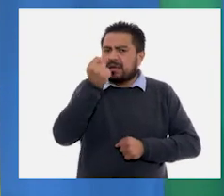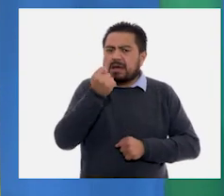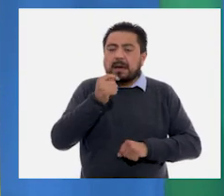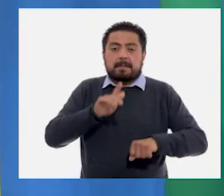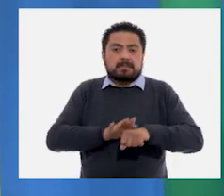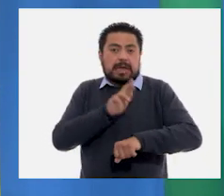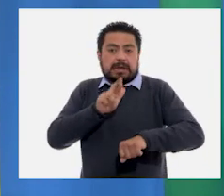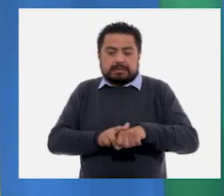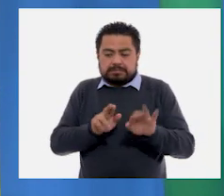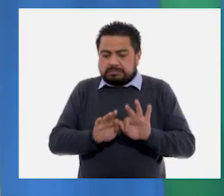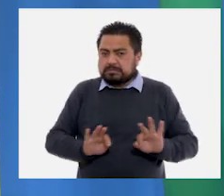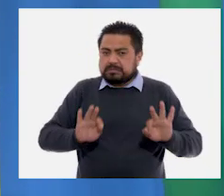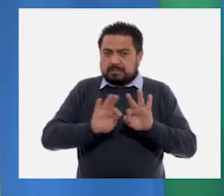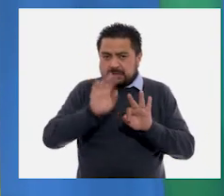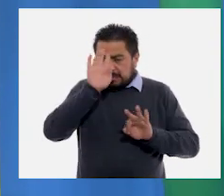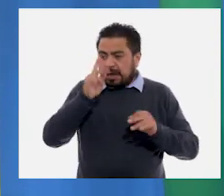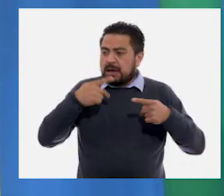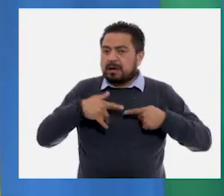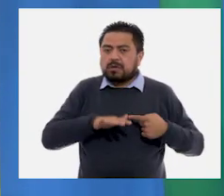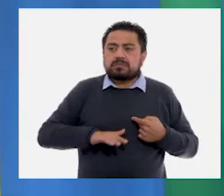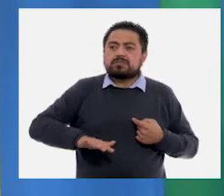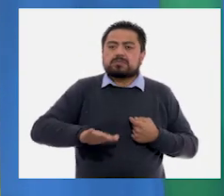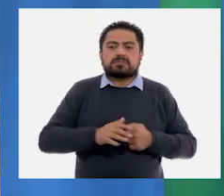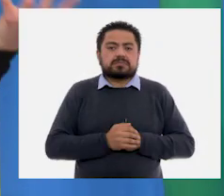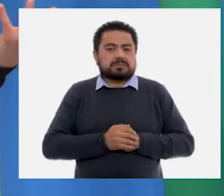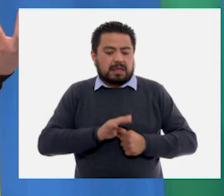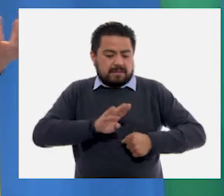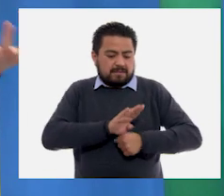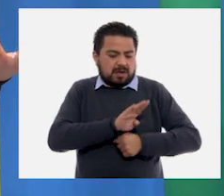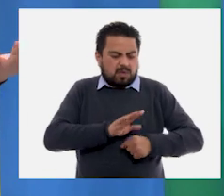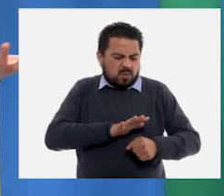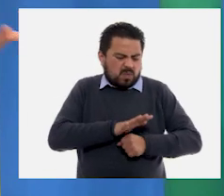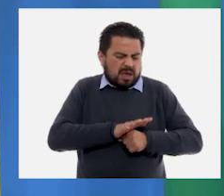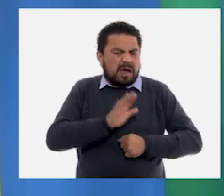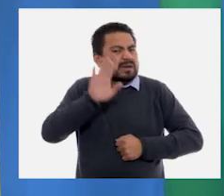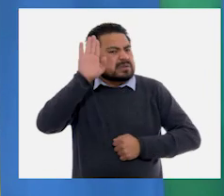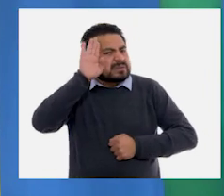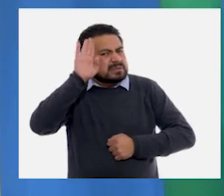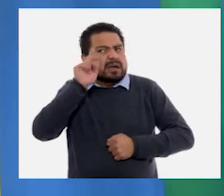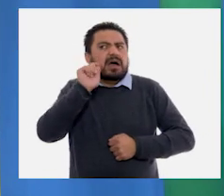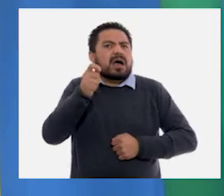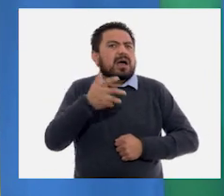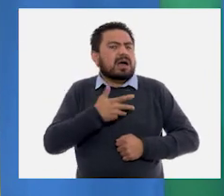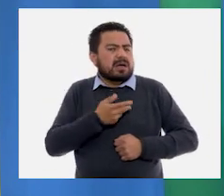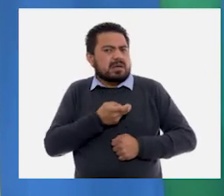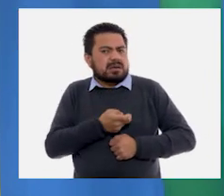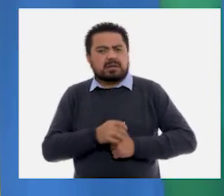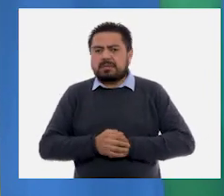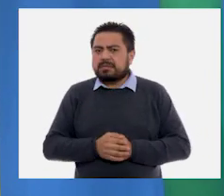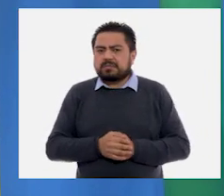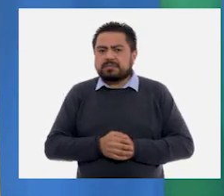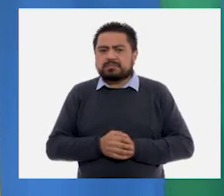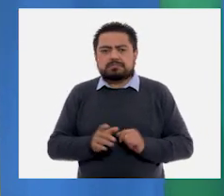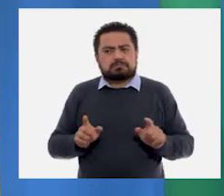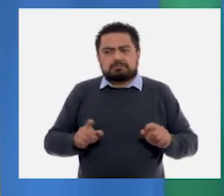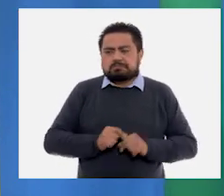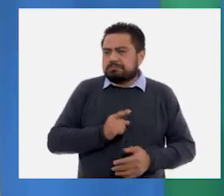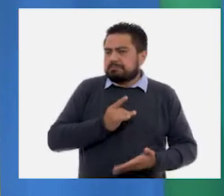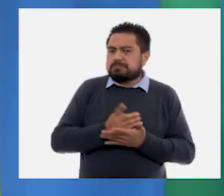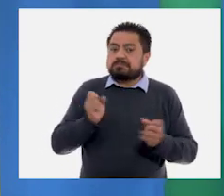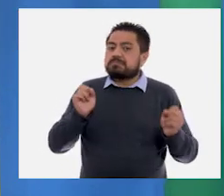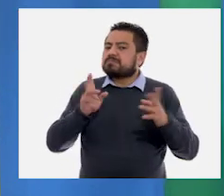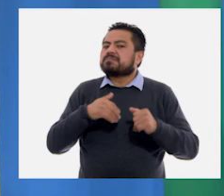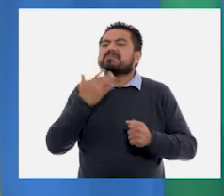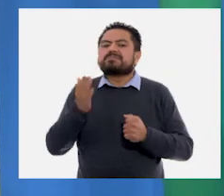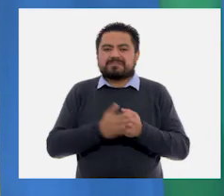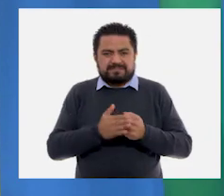los más importantes para la sociedad? ¿Qué ventajas y desventajas consideran que han tenido estos? Y pues nada, nos vemos hasta